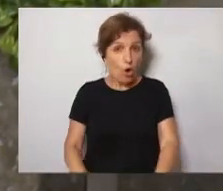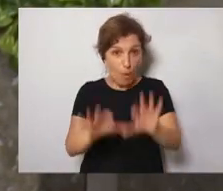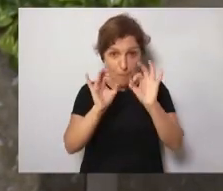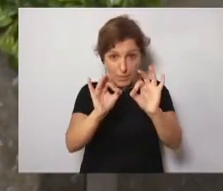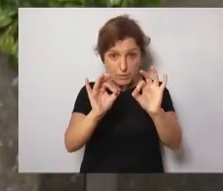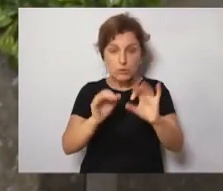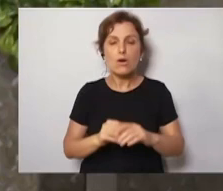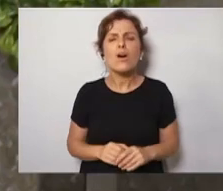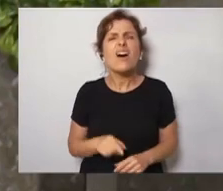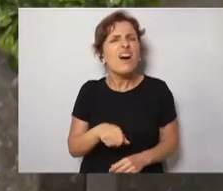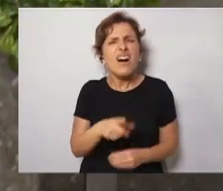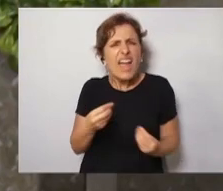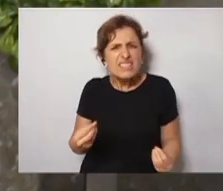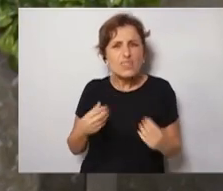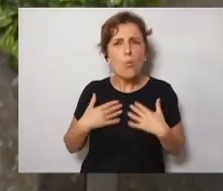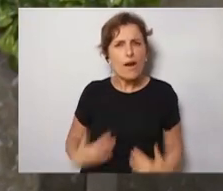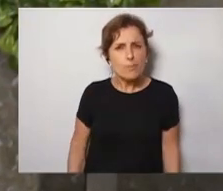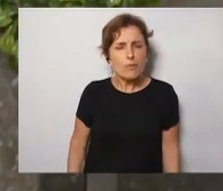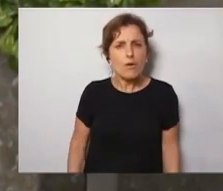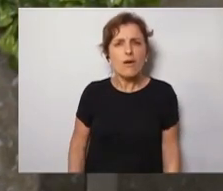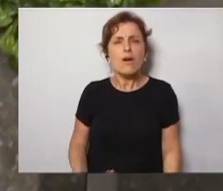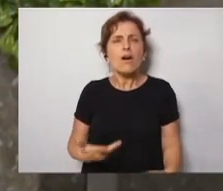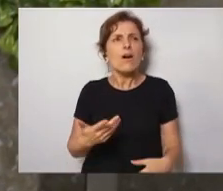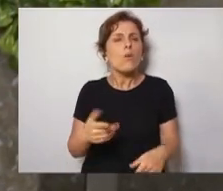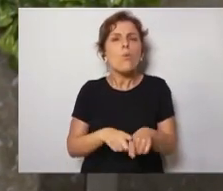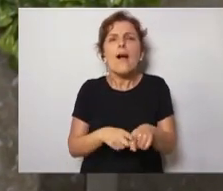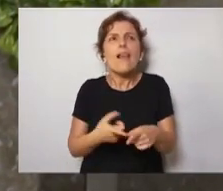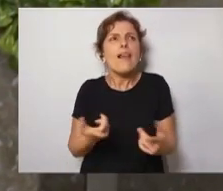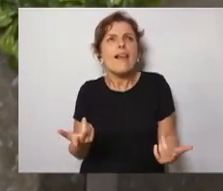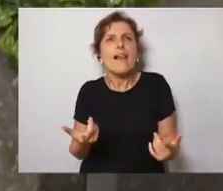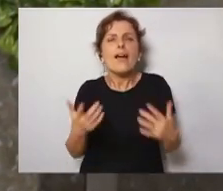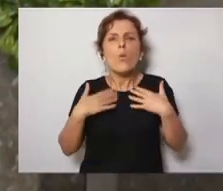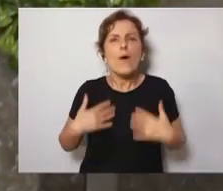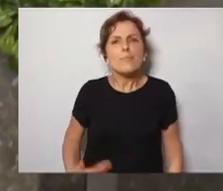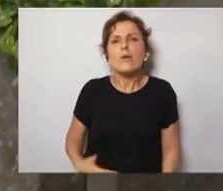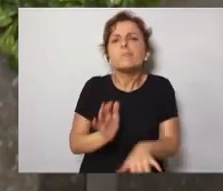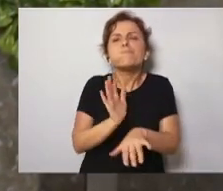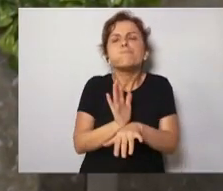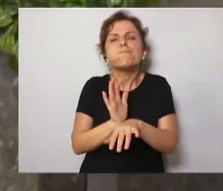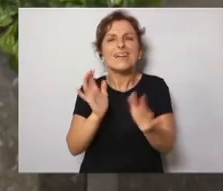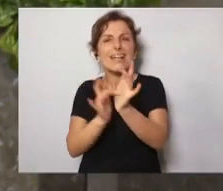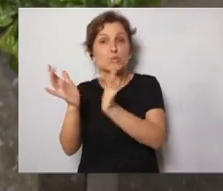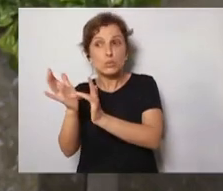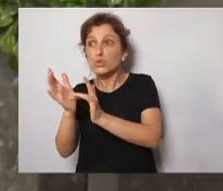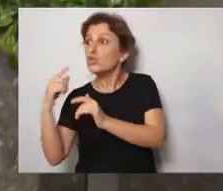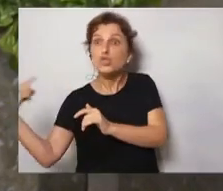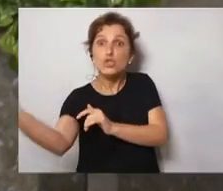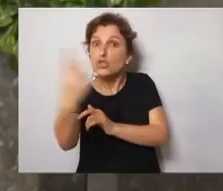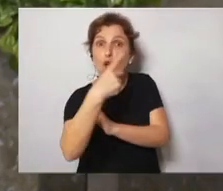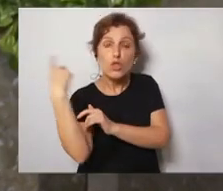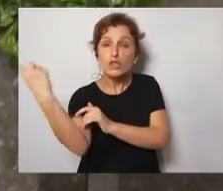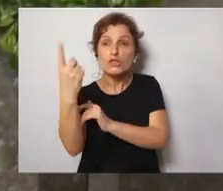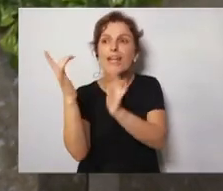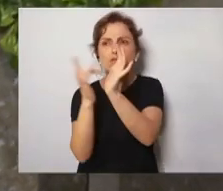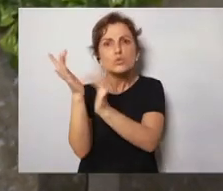cristo del cual todos nosotros formamos parte y entonces qué lindo puede no descubrir que